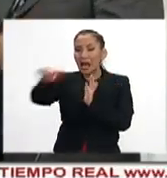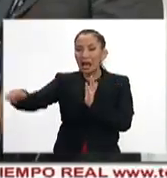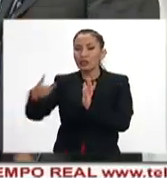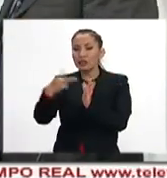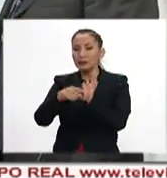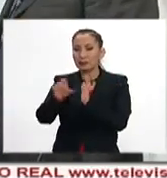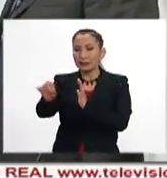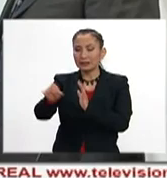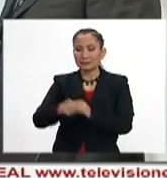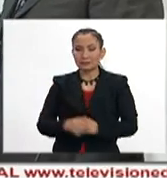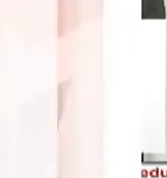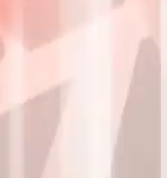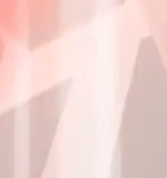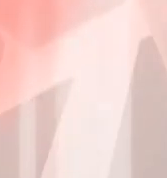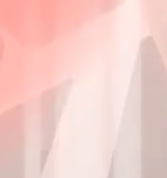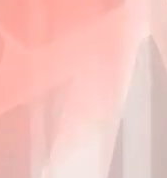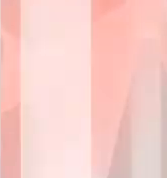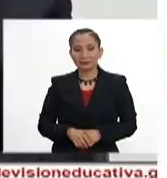2017-2020.